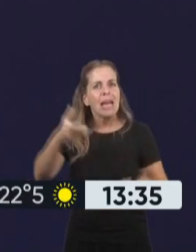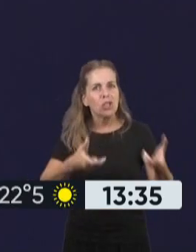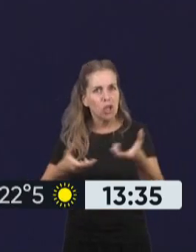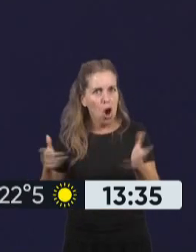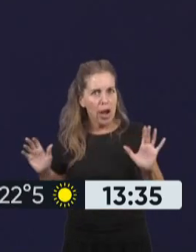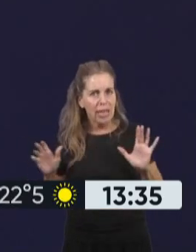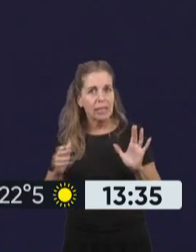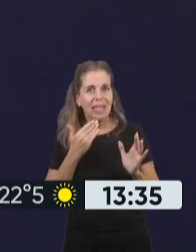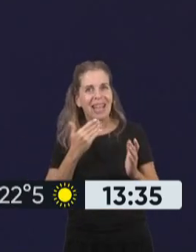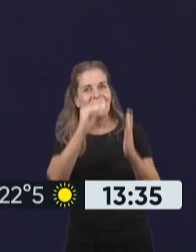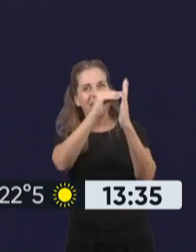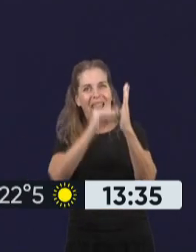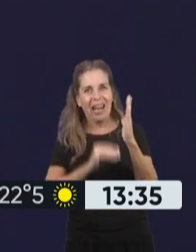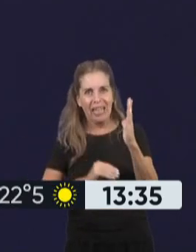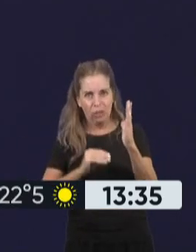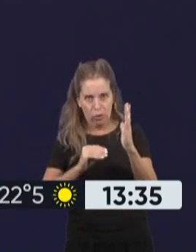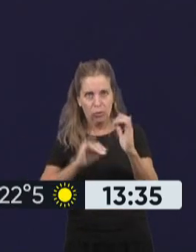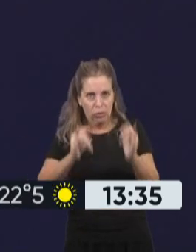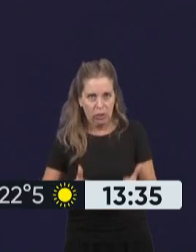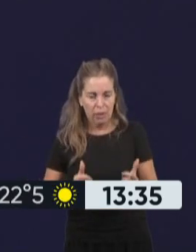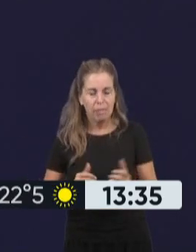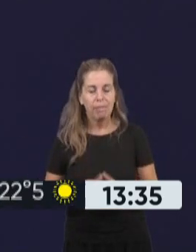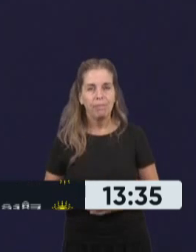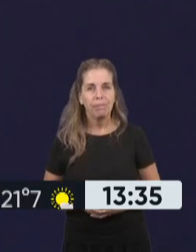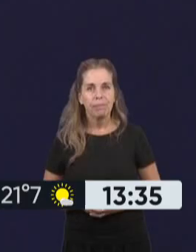del RIGI, y efectivamente